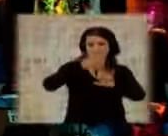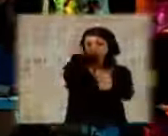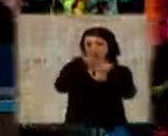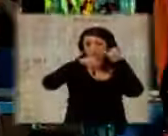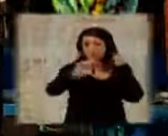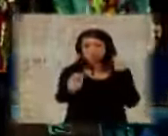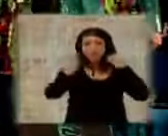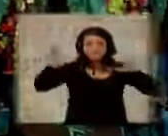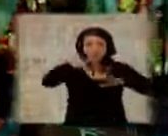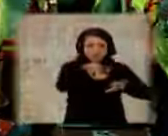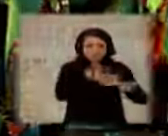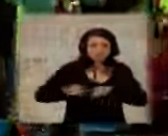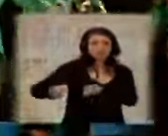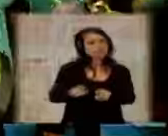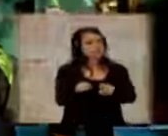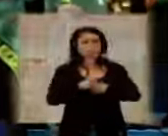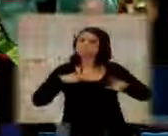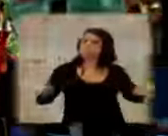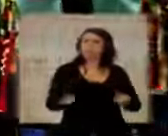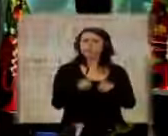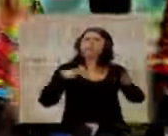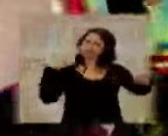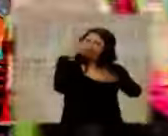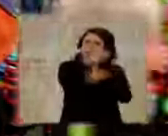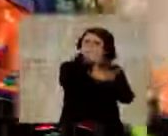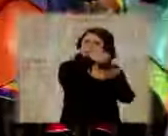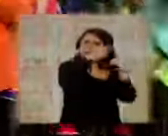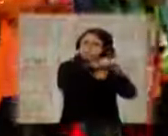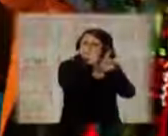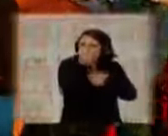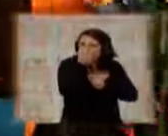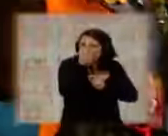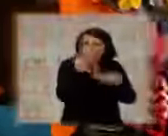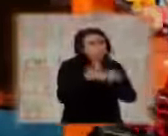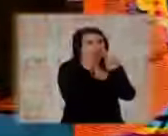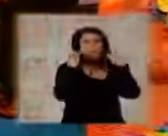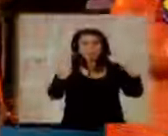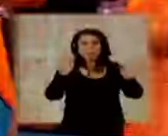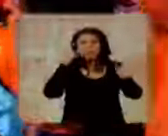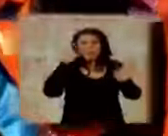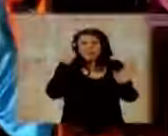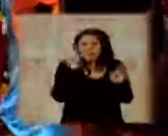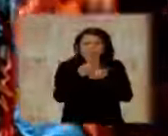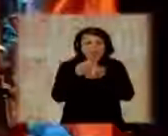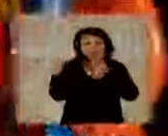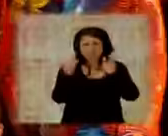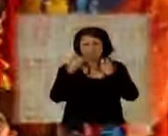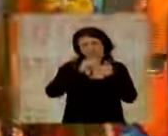dan el callo. Con las vacas gordas tú verás que el panorama será justo lo